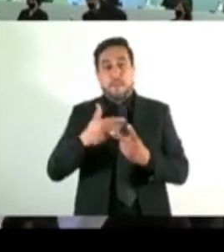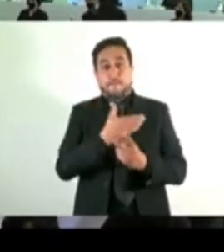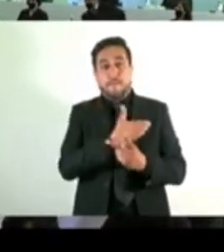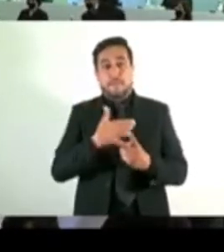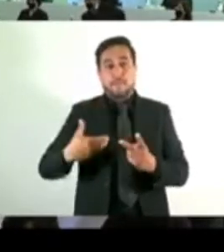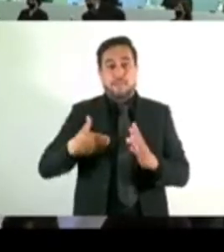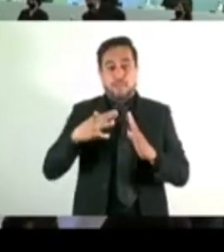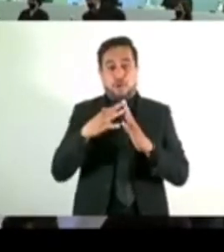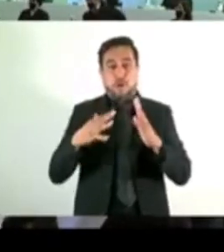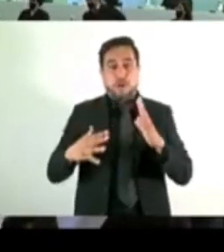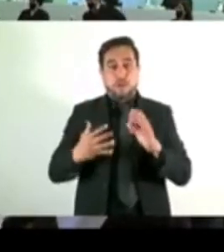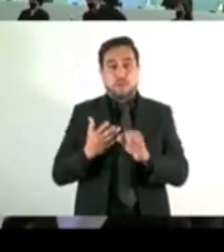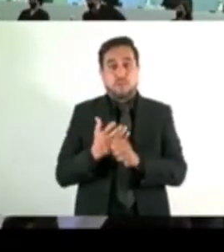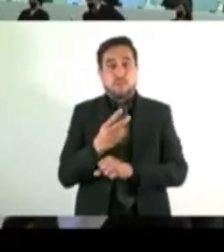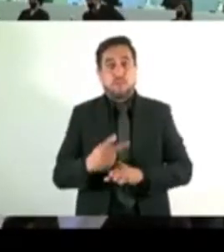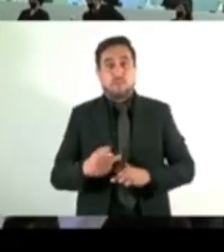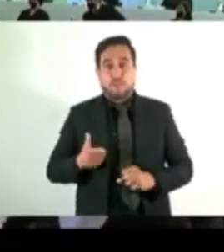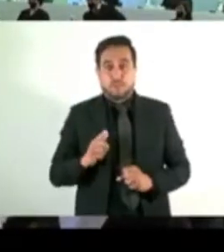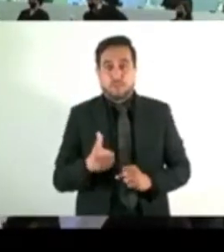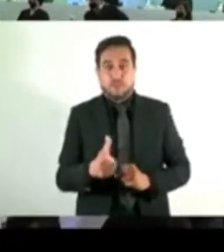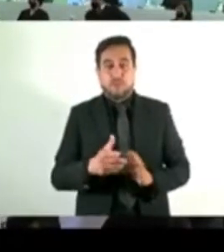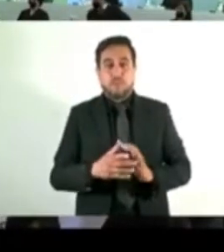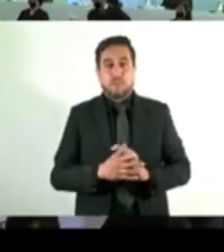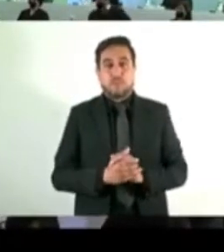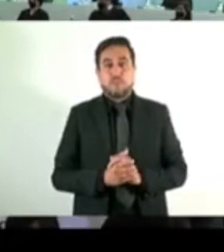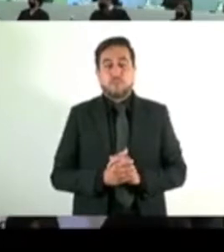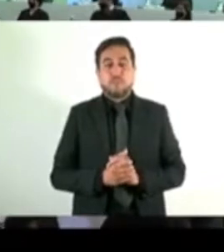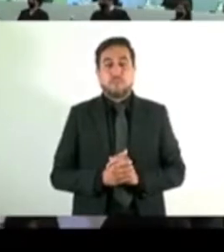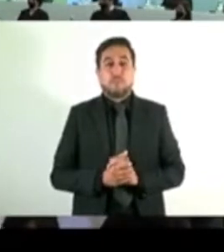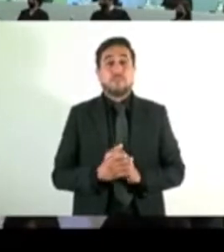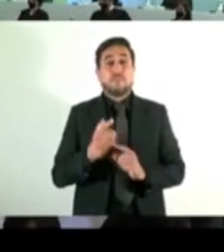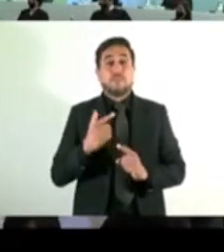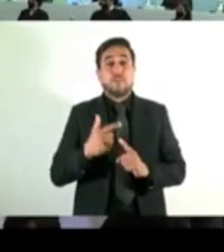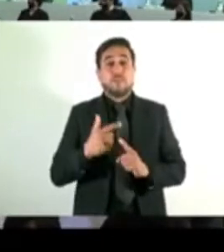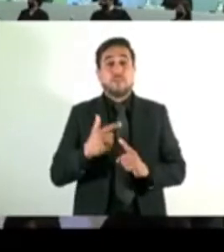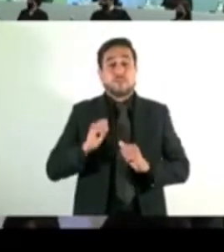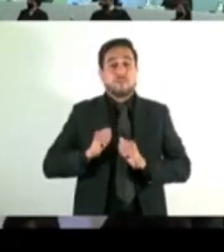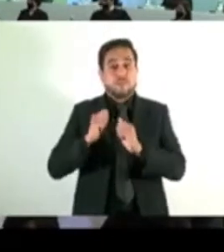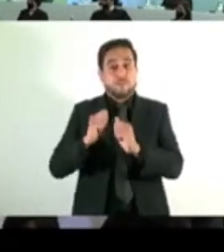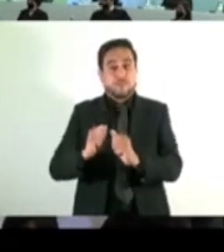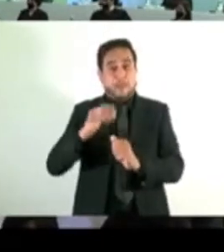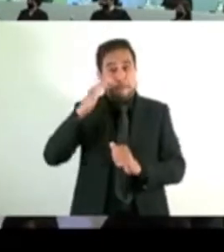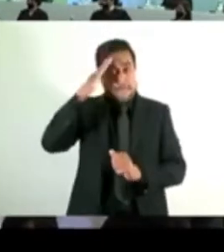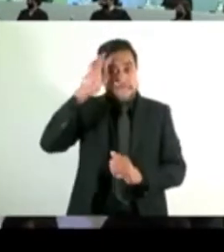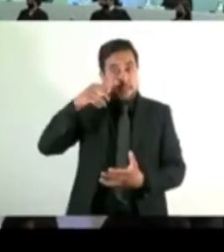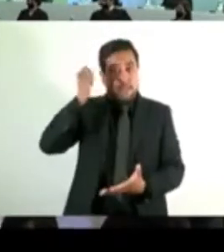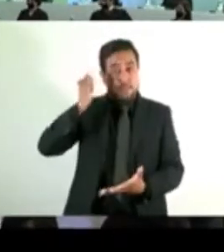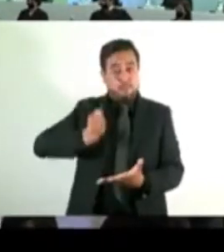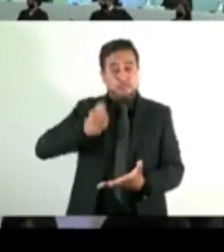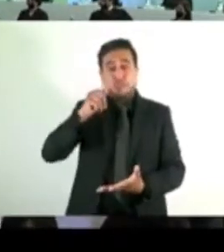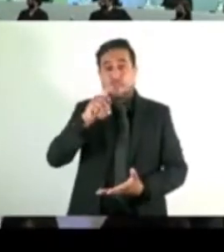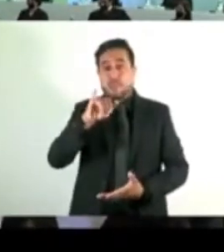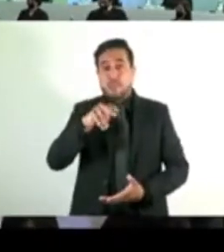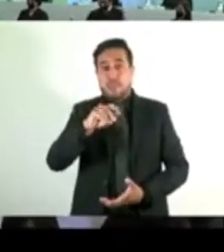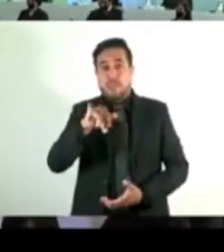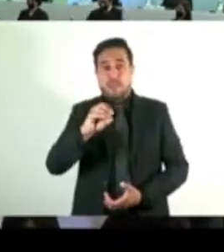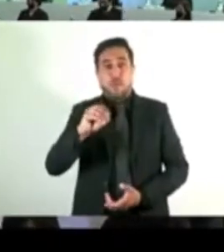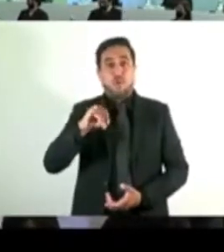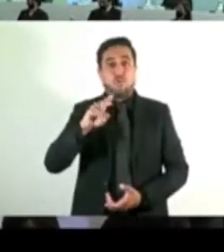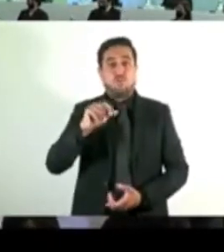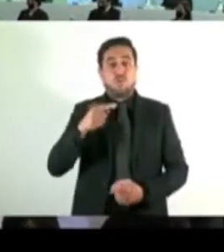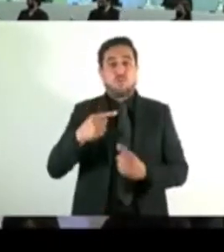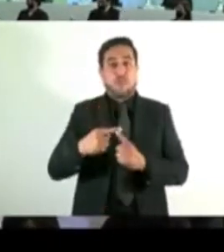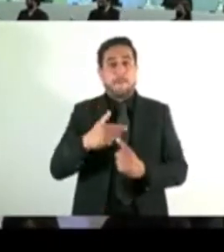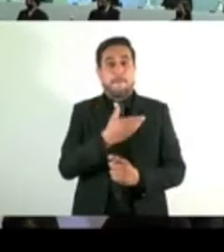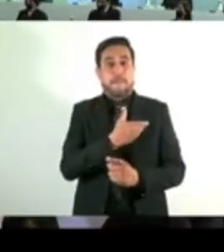Honorable Congreso del Estado. Tiene el uso de la voz el magistrado Héctor Tinajero Muñoz, presidente